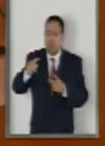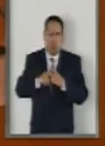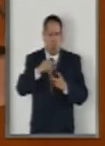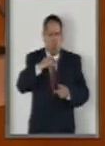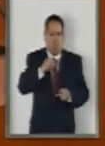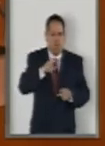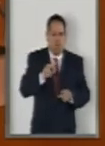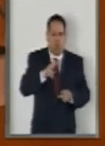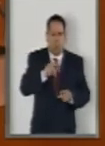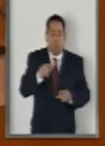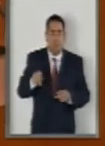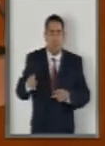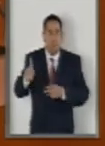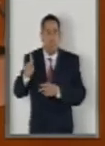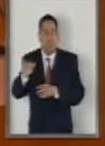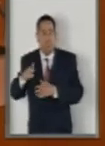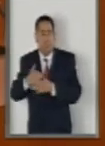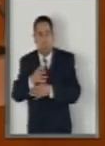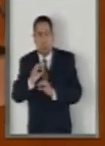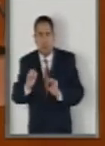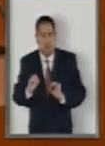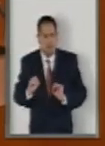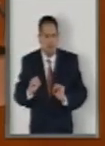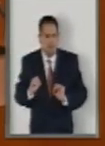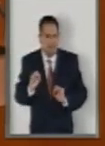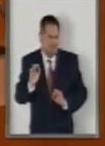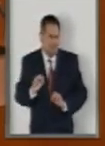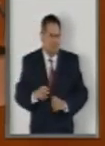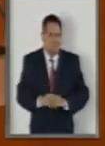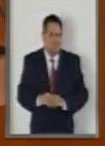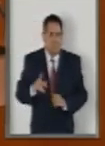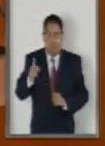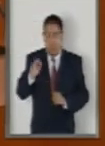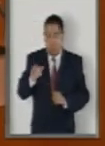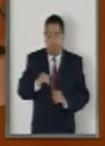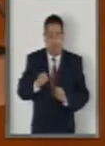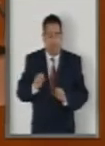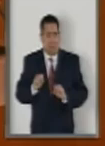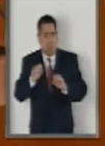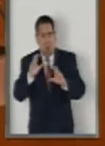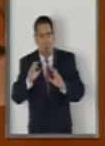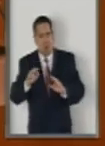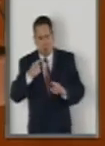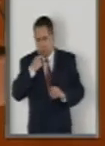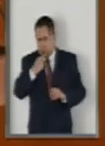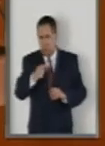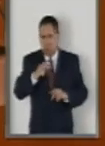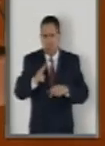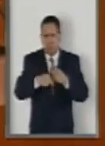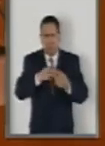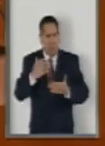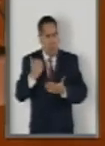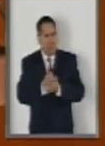El PRI no intervino en la elección en Puebla. El PRI dejó y garantizó el triunfo